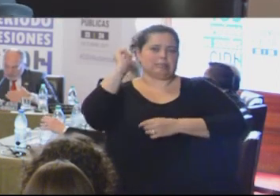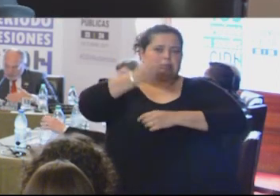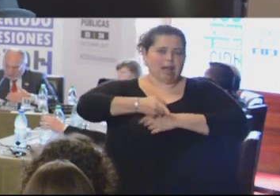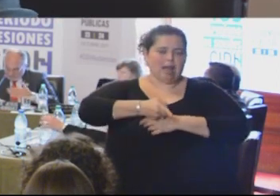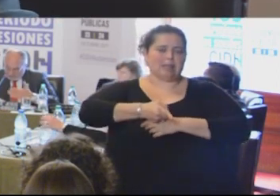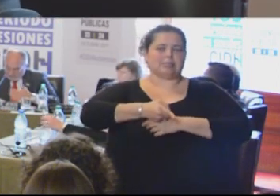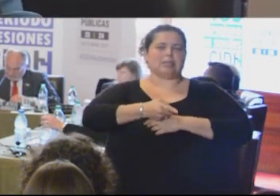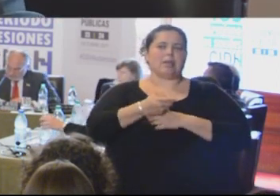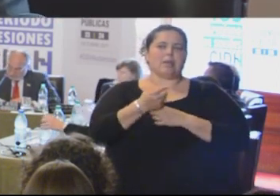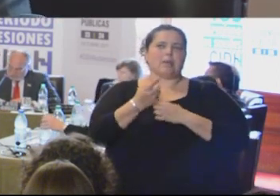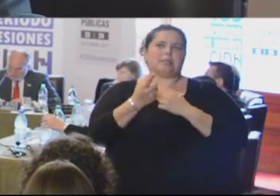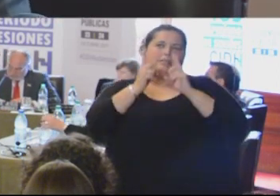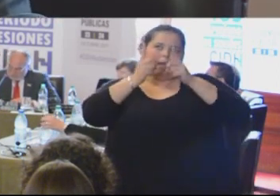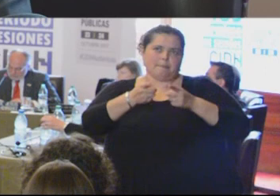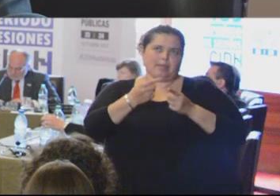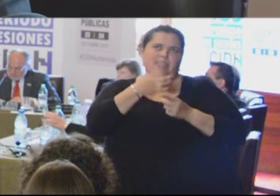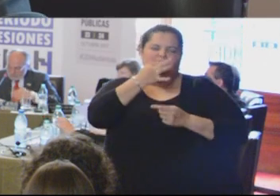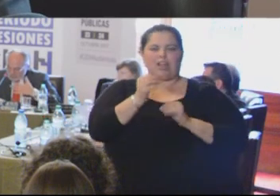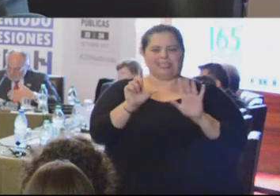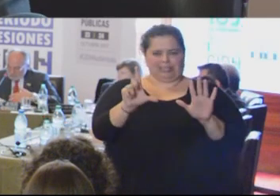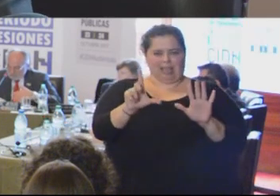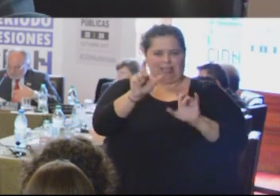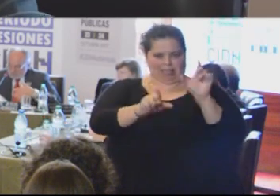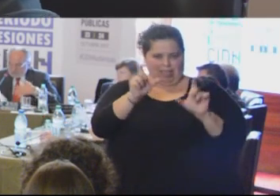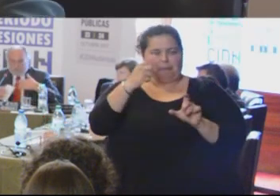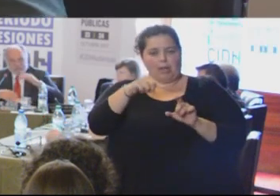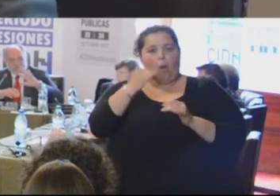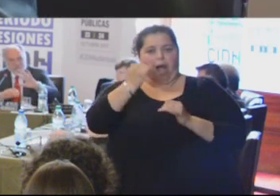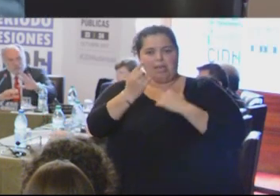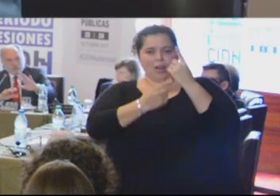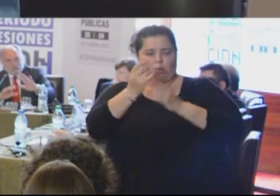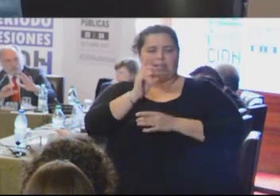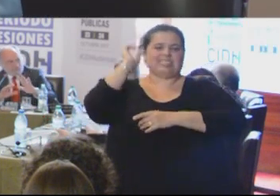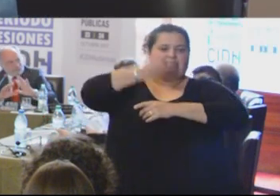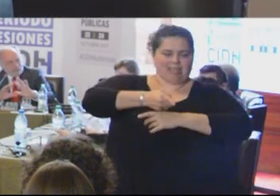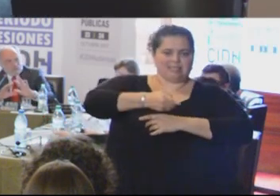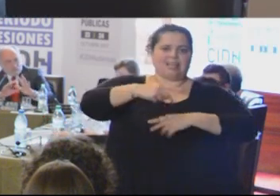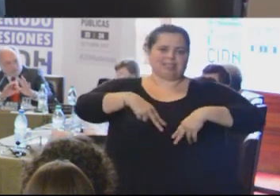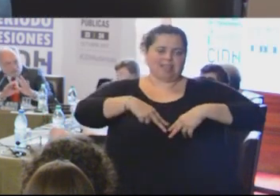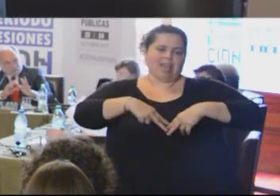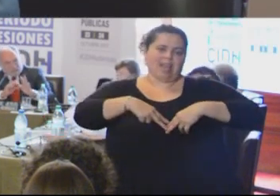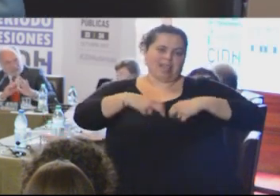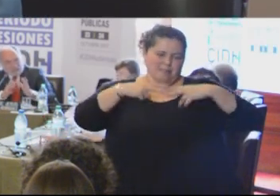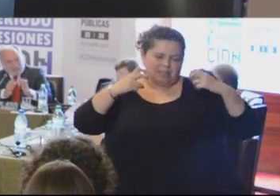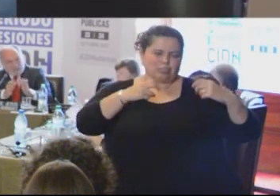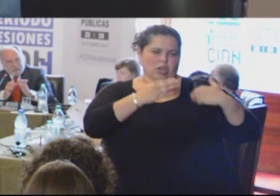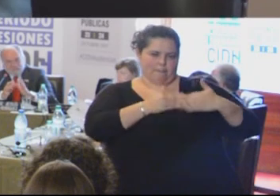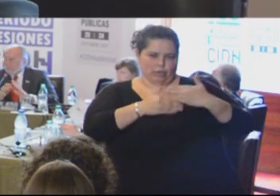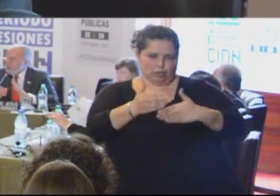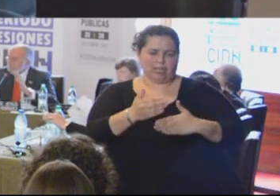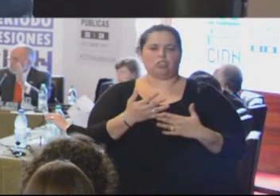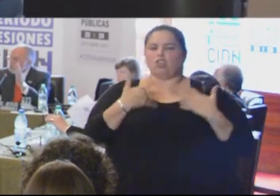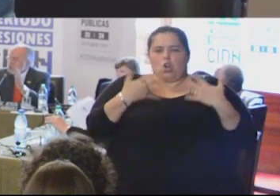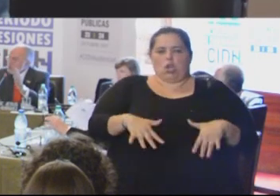cuando se habla de siete pero algunas en proceso de investigación yo no quisiera que en este momento necesariamente